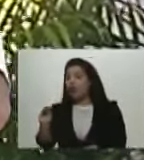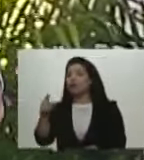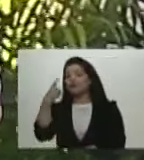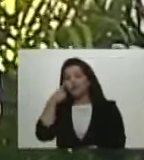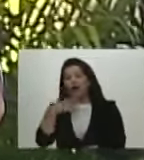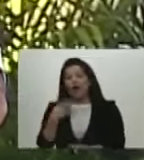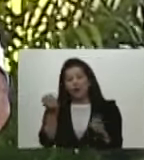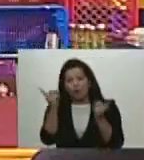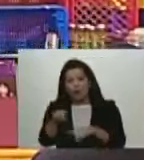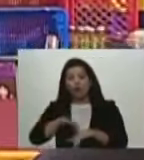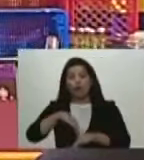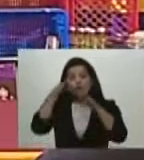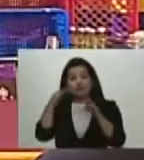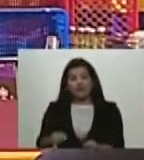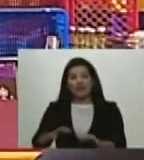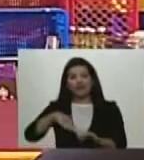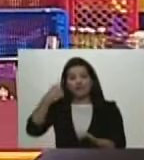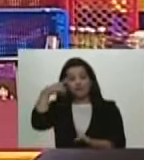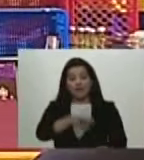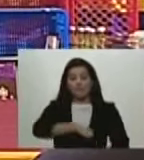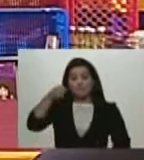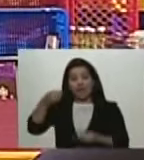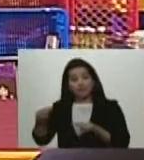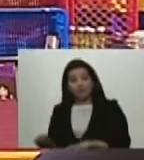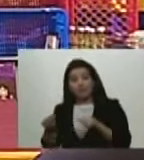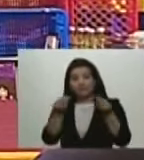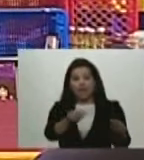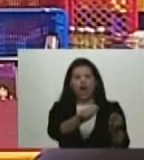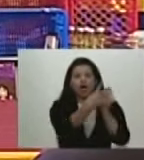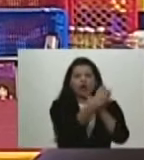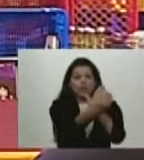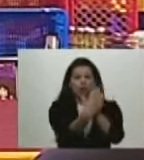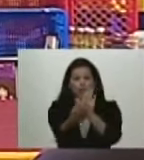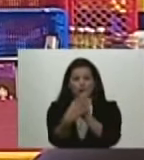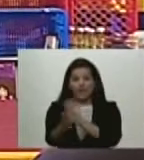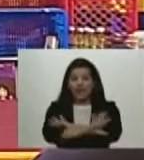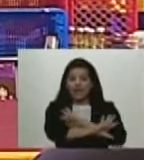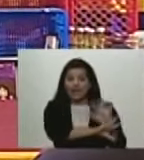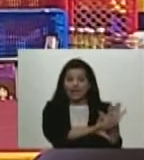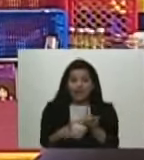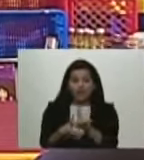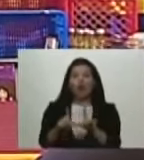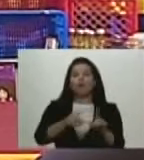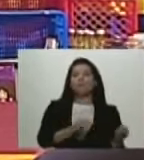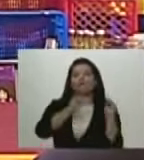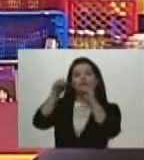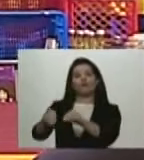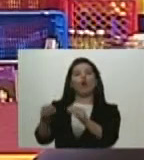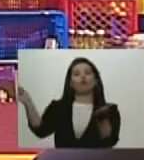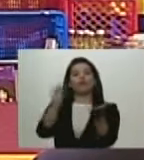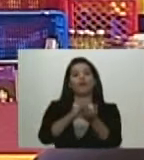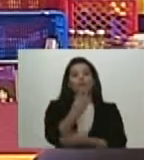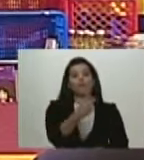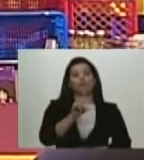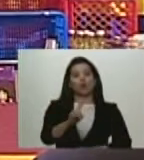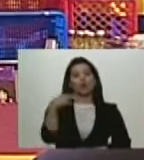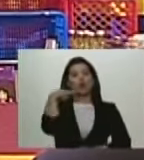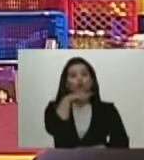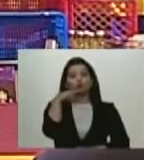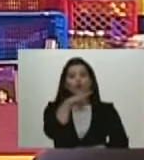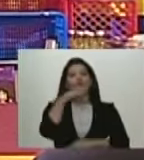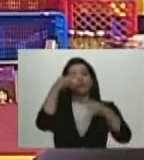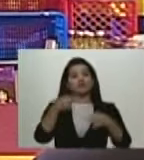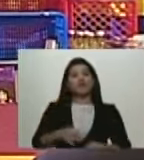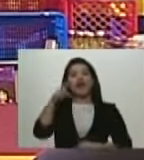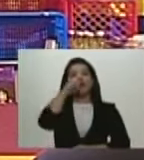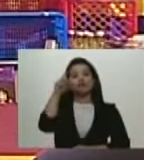el 24 de octubre, cuando cumple años el general Rafael Urdaneta y cuando vamos a